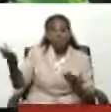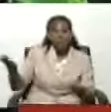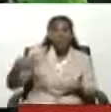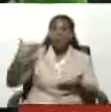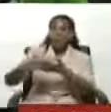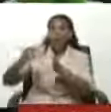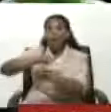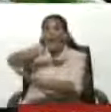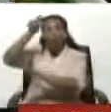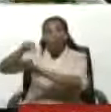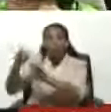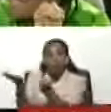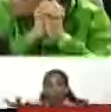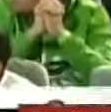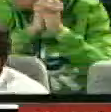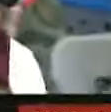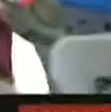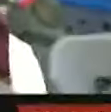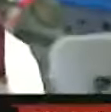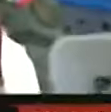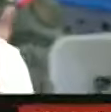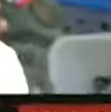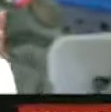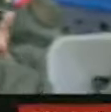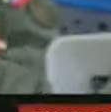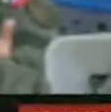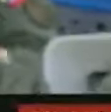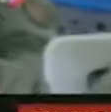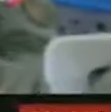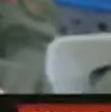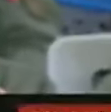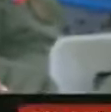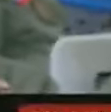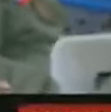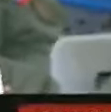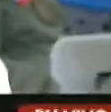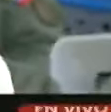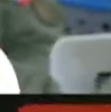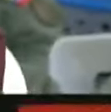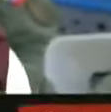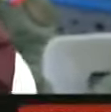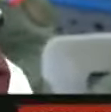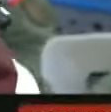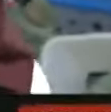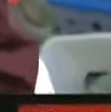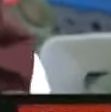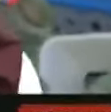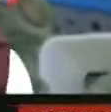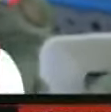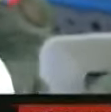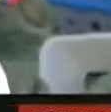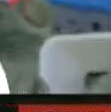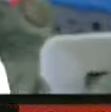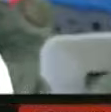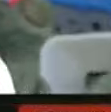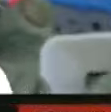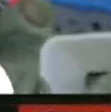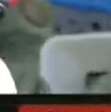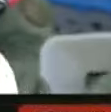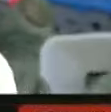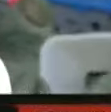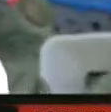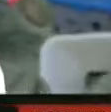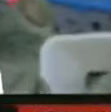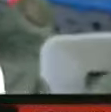la escuela nacional, presidente, que sea, que dependa del Ministerio de Educación. Pero bueno, presidente, en Caracas también hicimos una tremenda asamblea